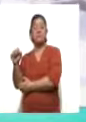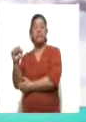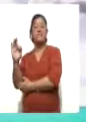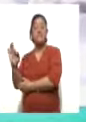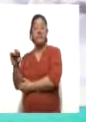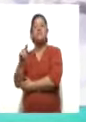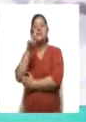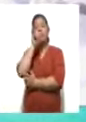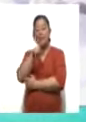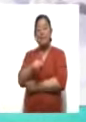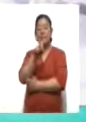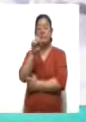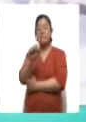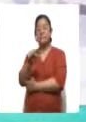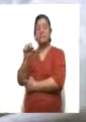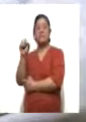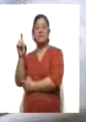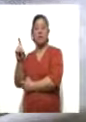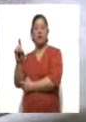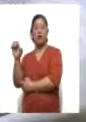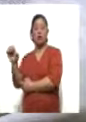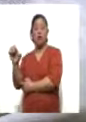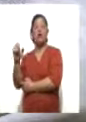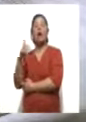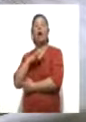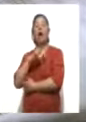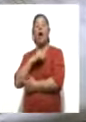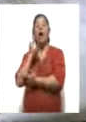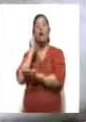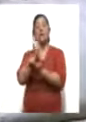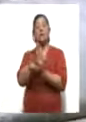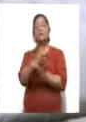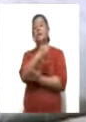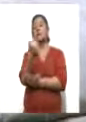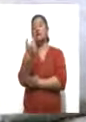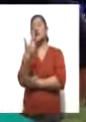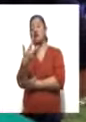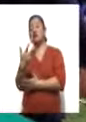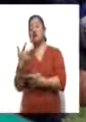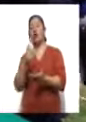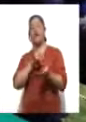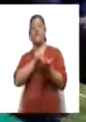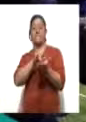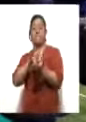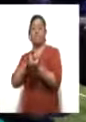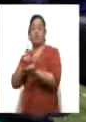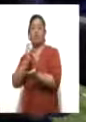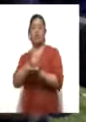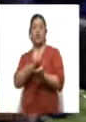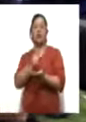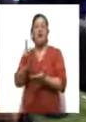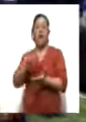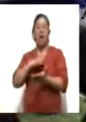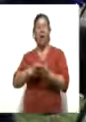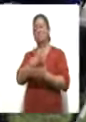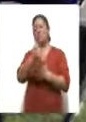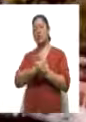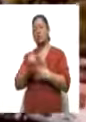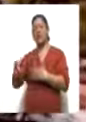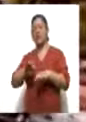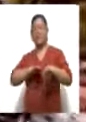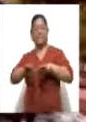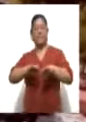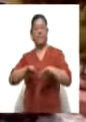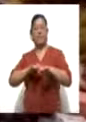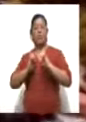Económico, se otorgaron 608 créditos como parte del Programa de Protección al Empleo y al Ingreso, además del impulso a la Estrategia de